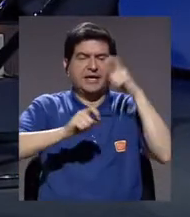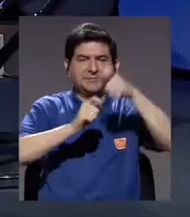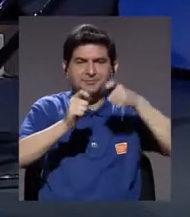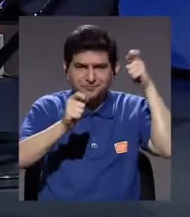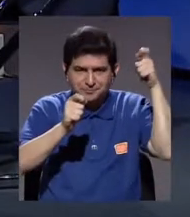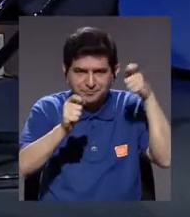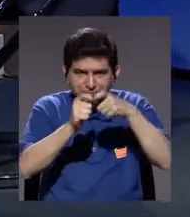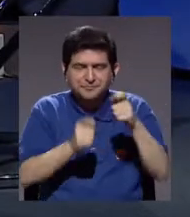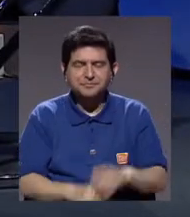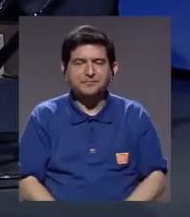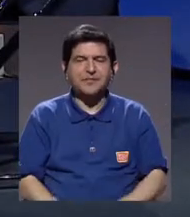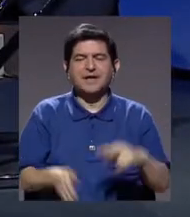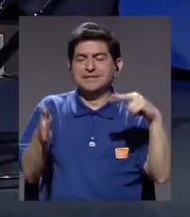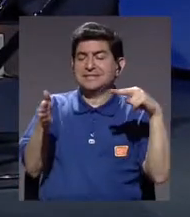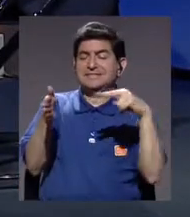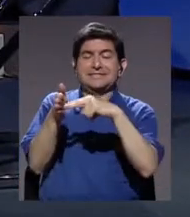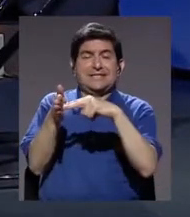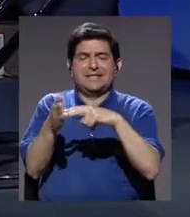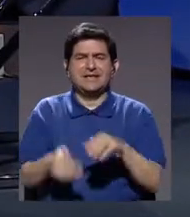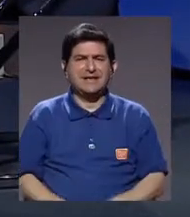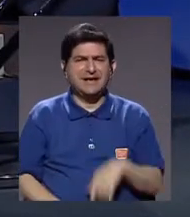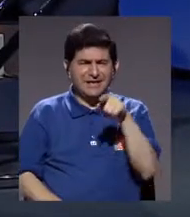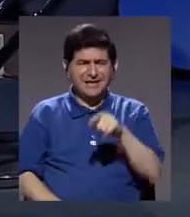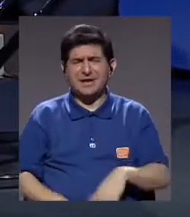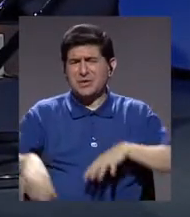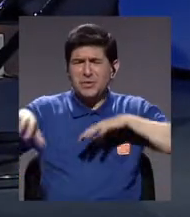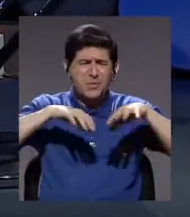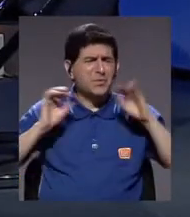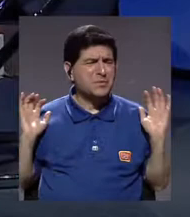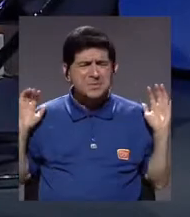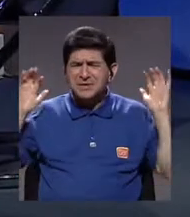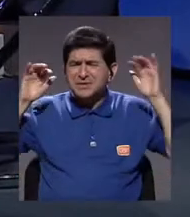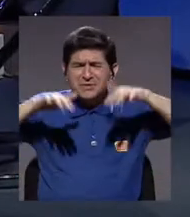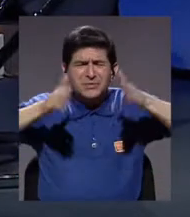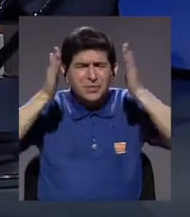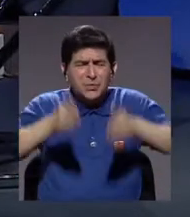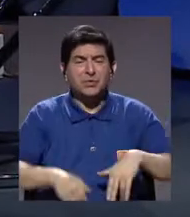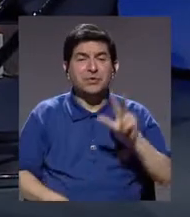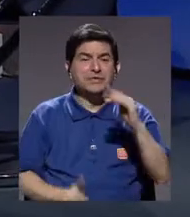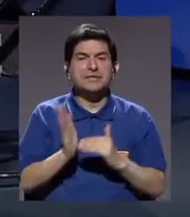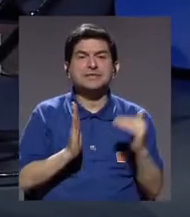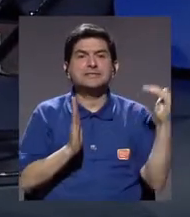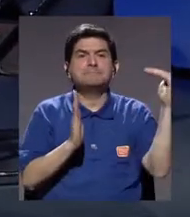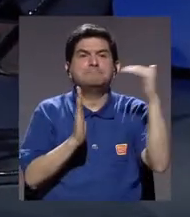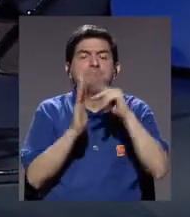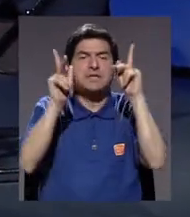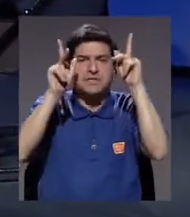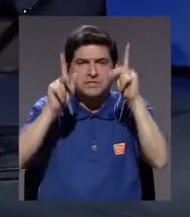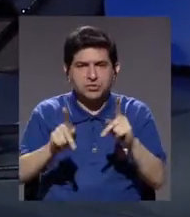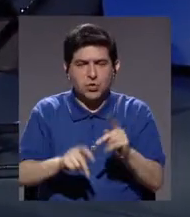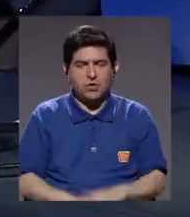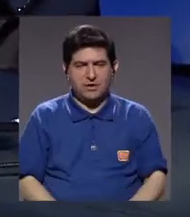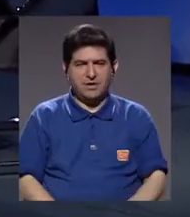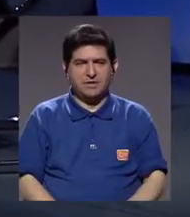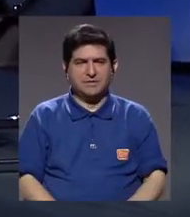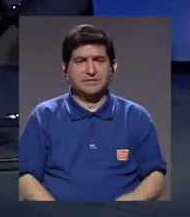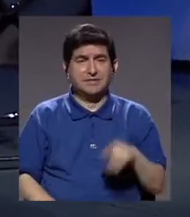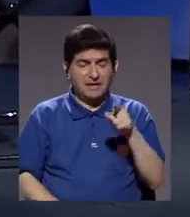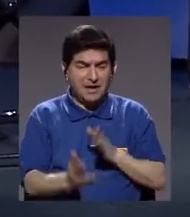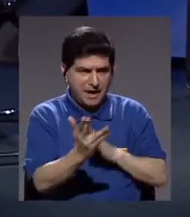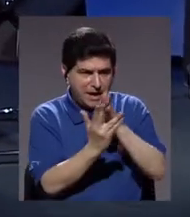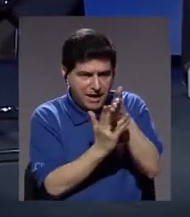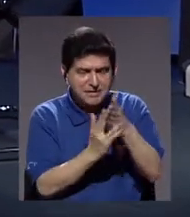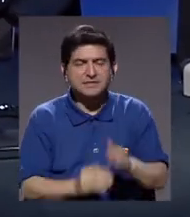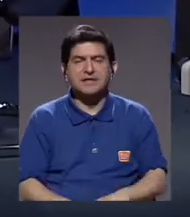caso específico de Siria, que ha sido un flujo migratorio constante con 3 millones de personas que